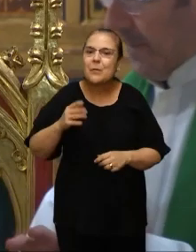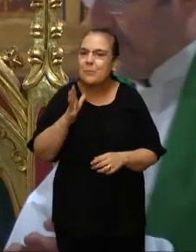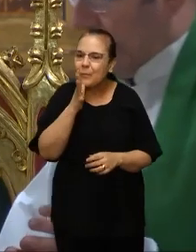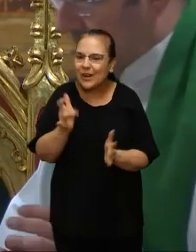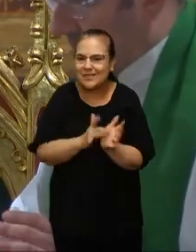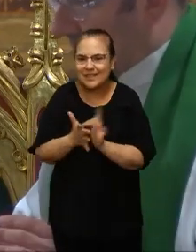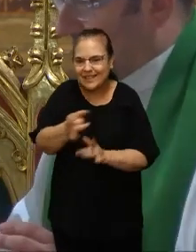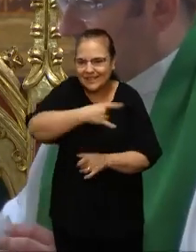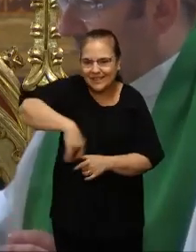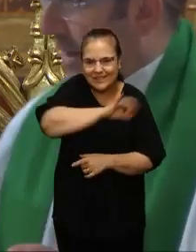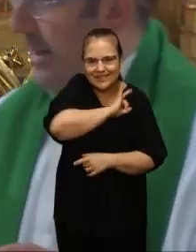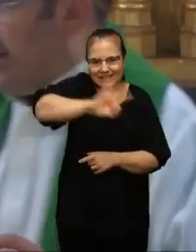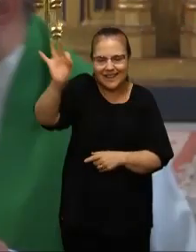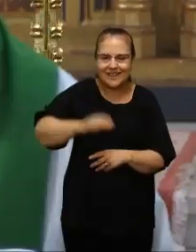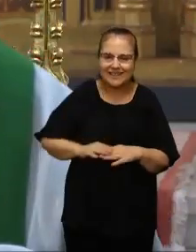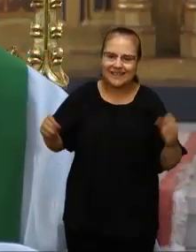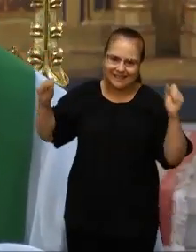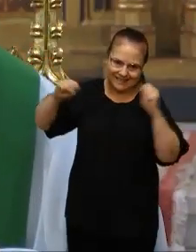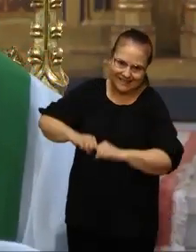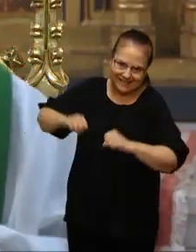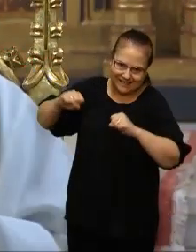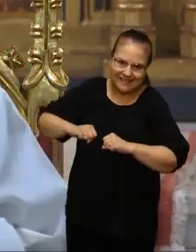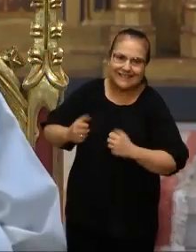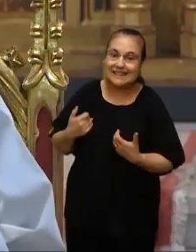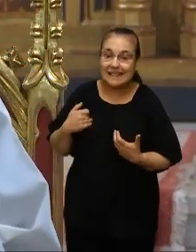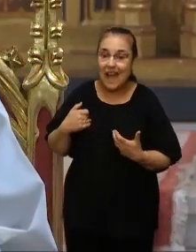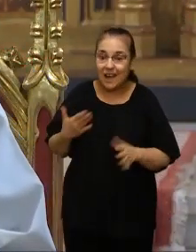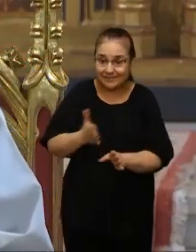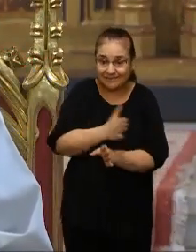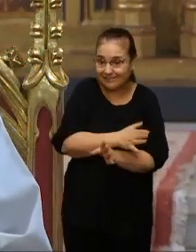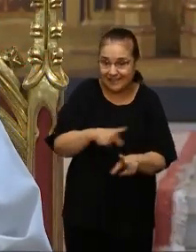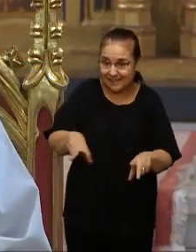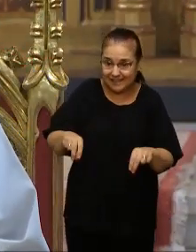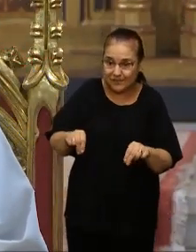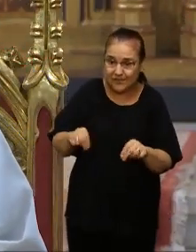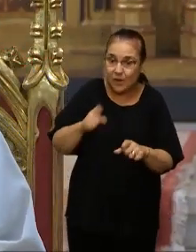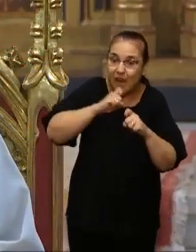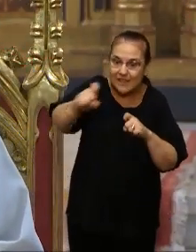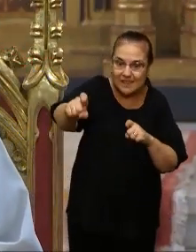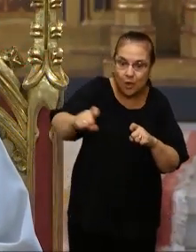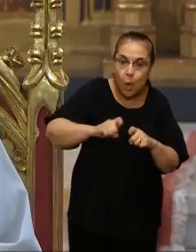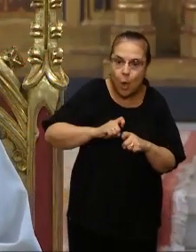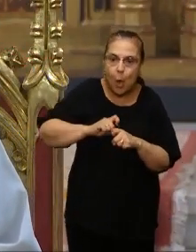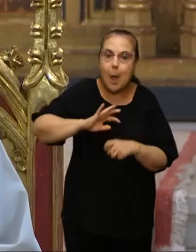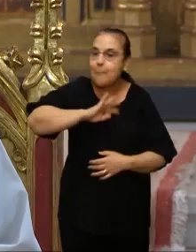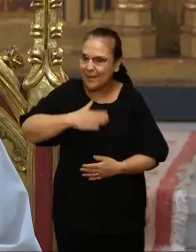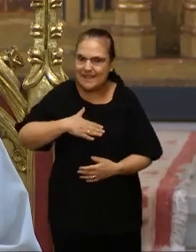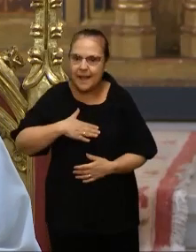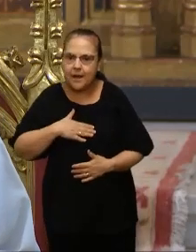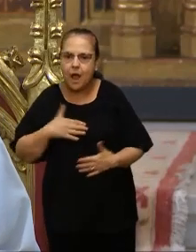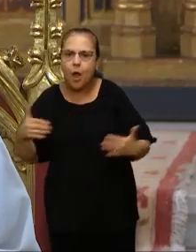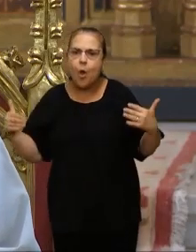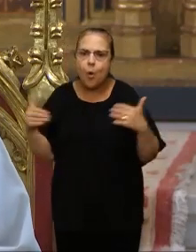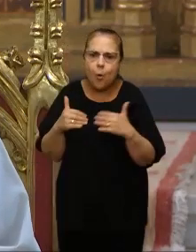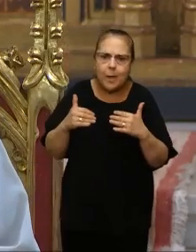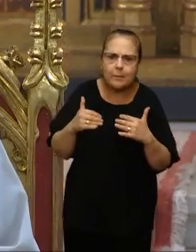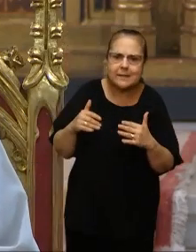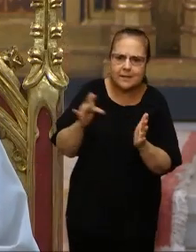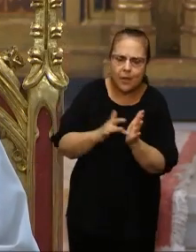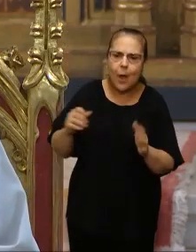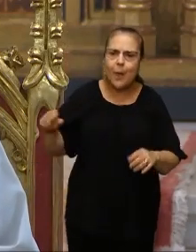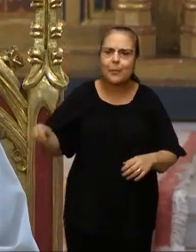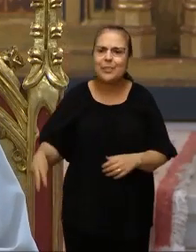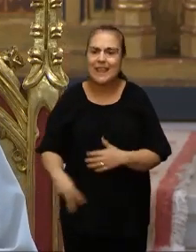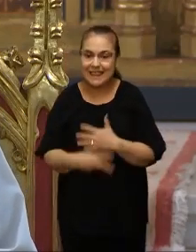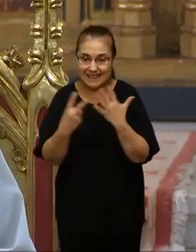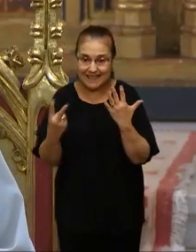Jesucristo nuestro Señor. Antes de terminar, alguna advertencia. Es que mañana, es mañana jueves 17 de octubre, a las